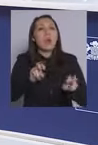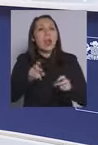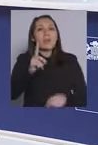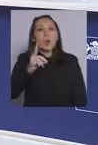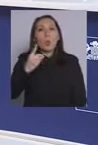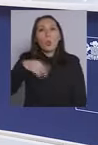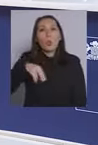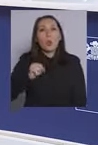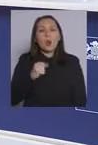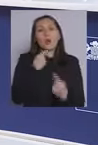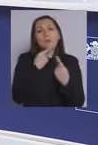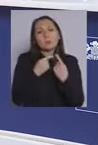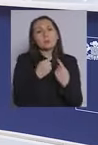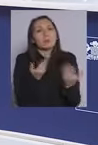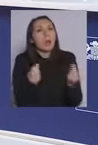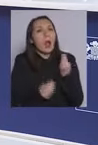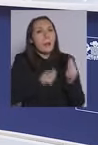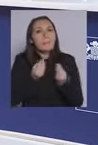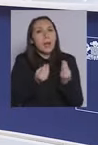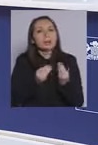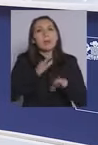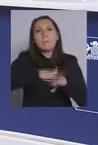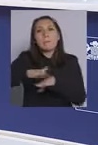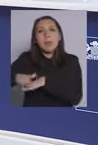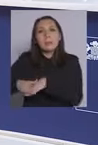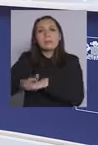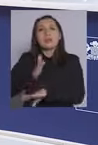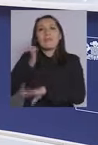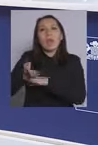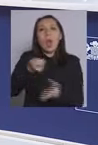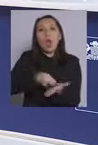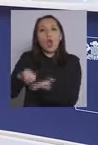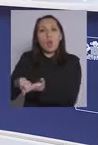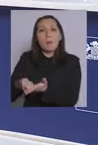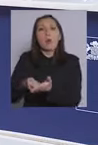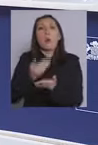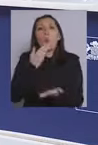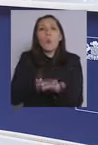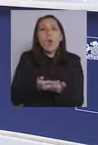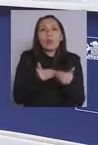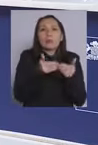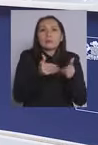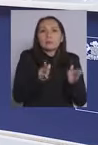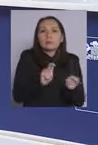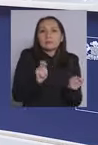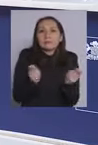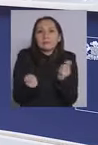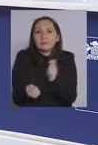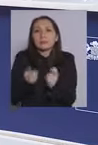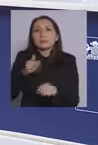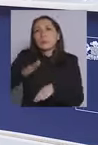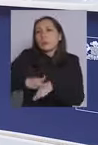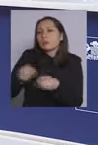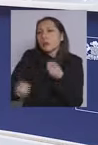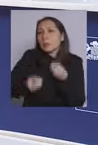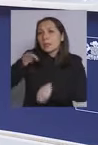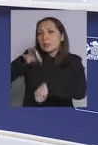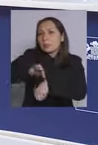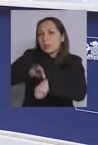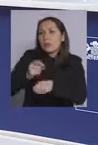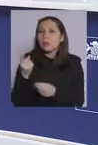Duna, se le preguntó qué pasa con los permisos para compras en la etapa de transición, permisos para compras, qué pasa con las horas médicas